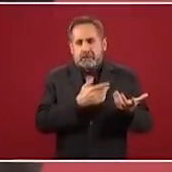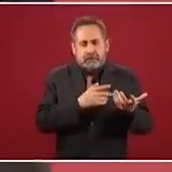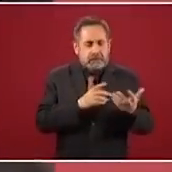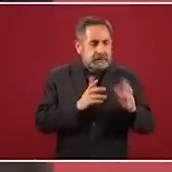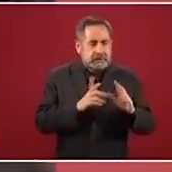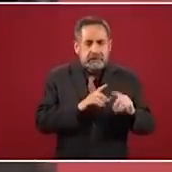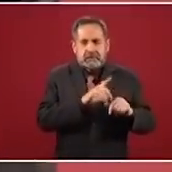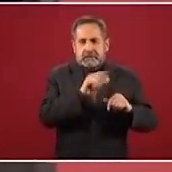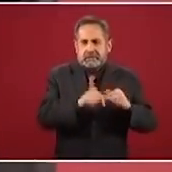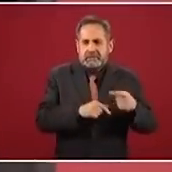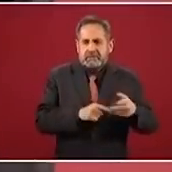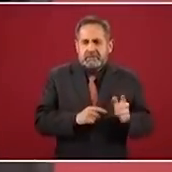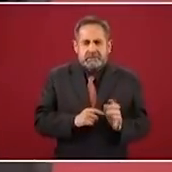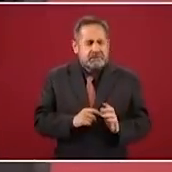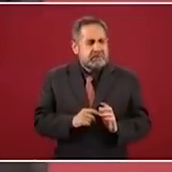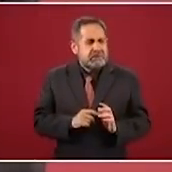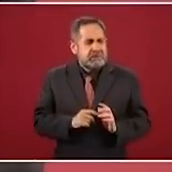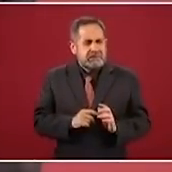después se les